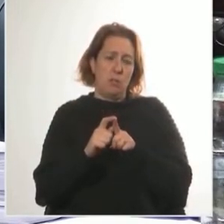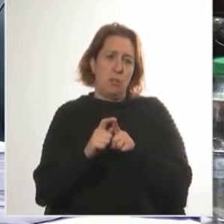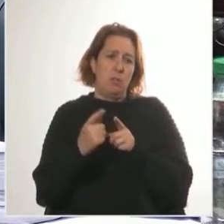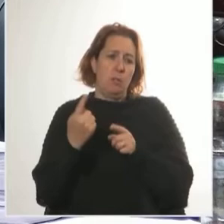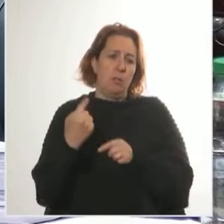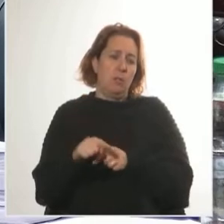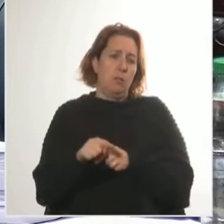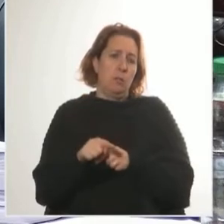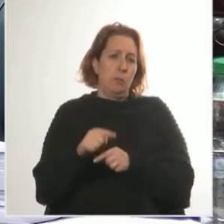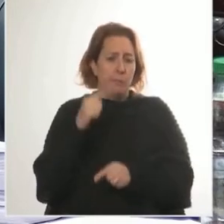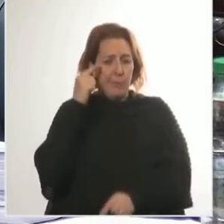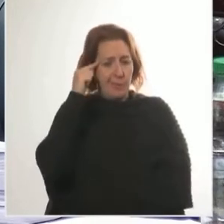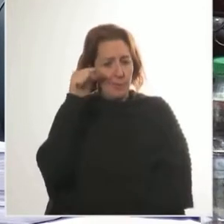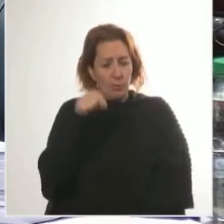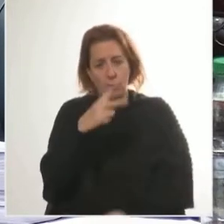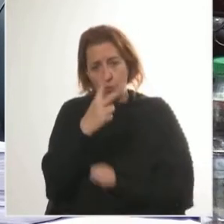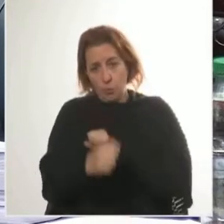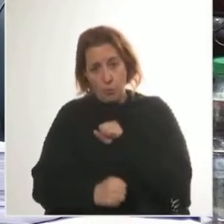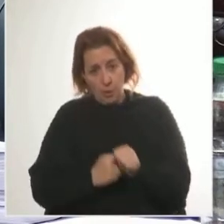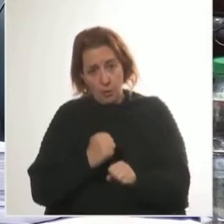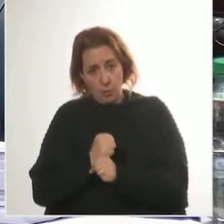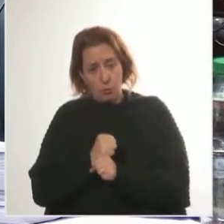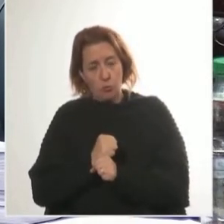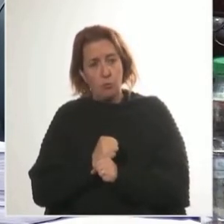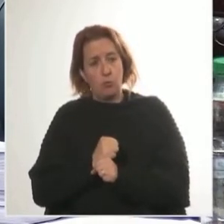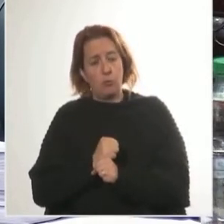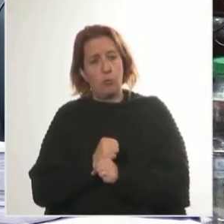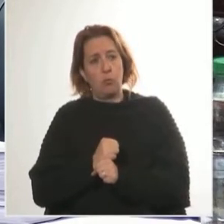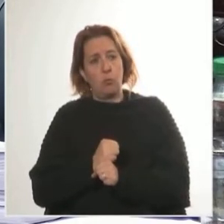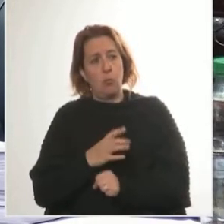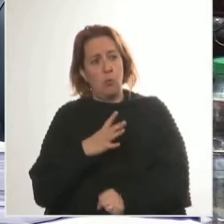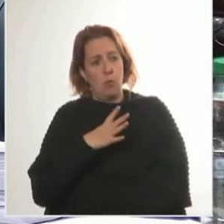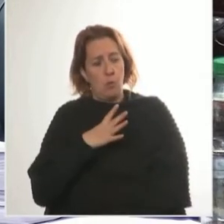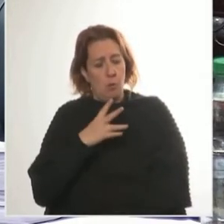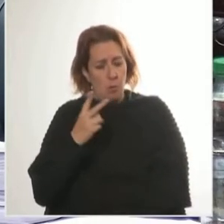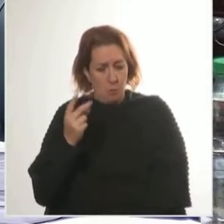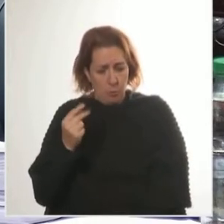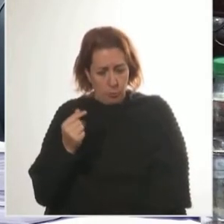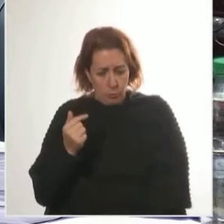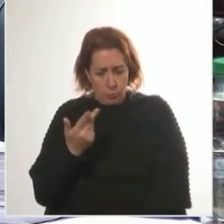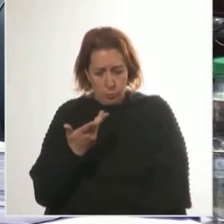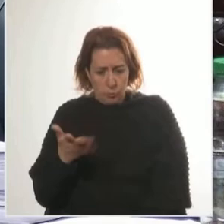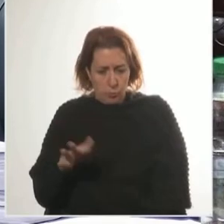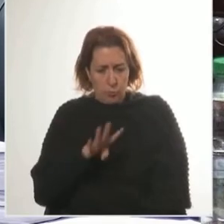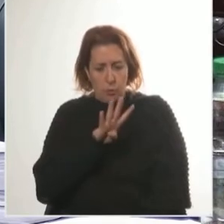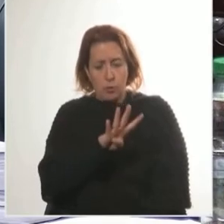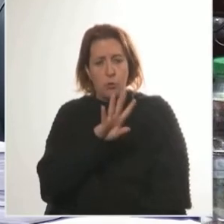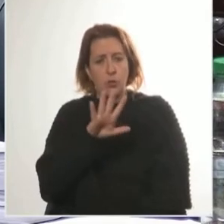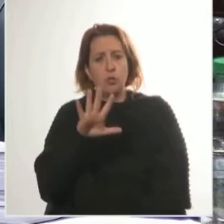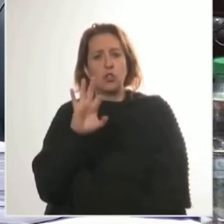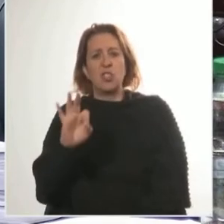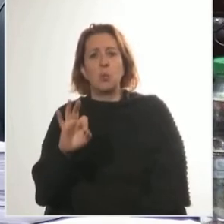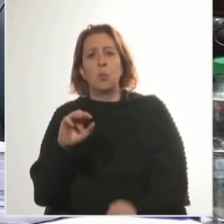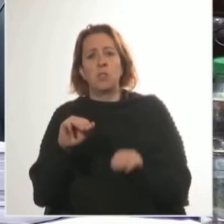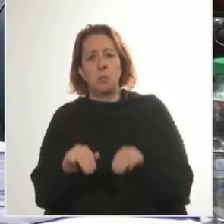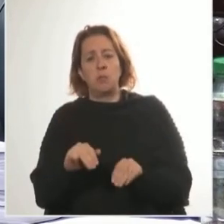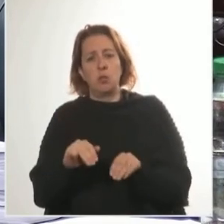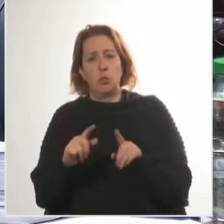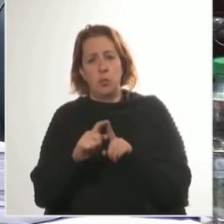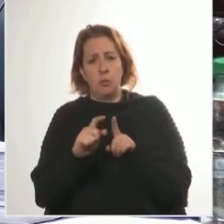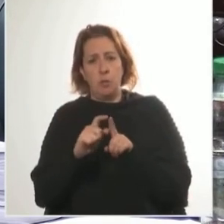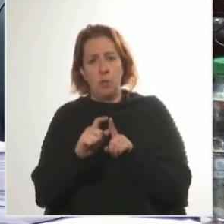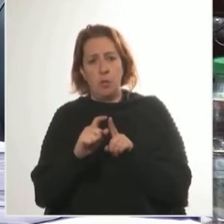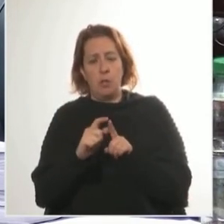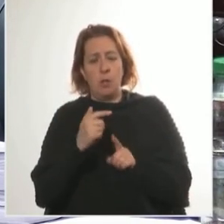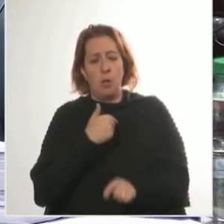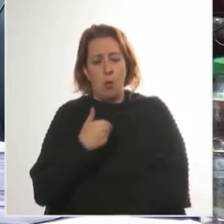Entonces, considerando estos 2 años, hubo un monto del orden de los 450 millones de dólares que